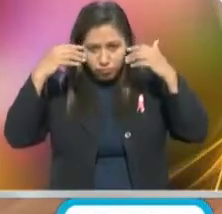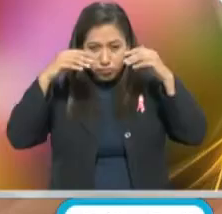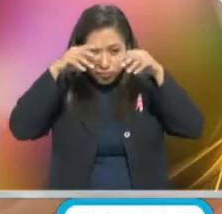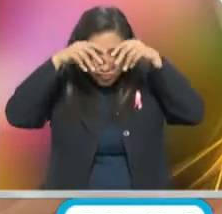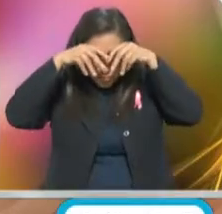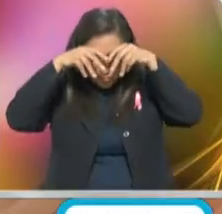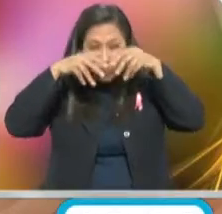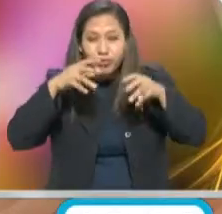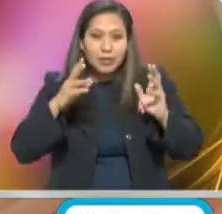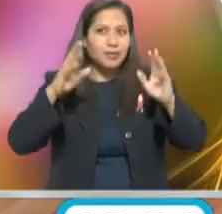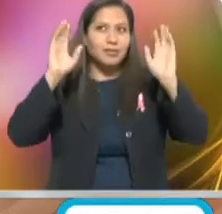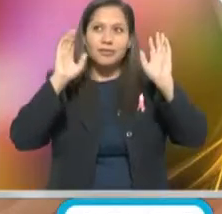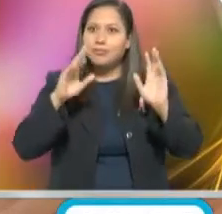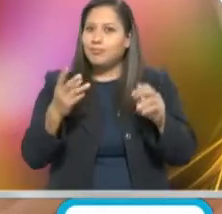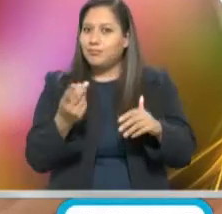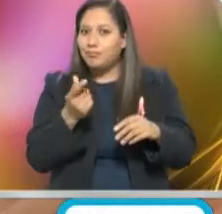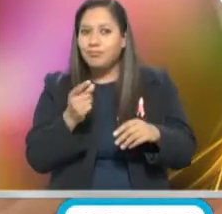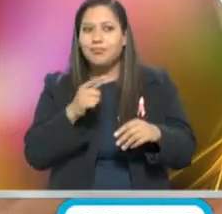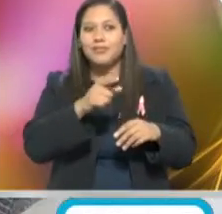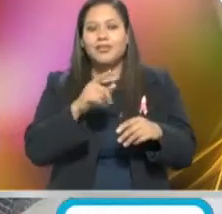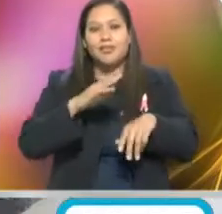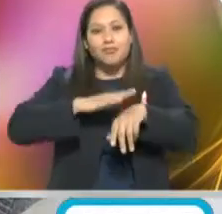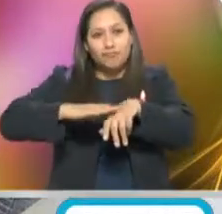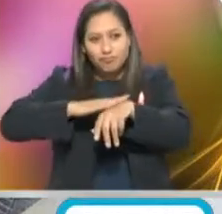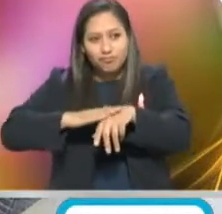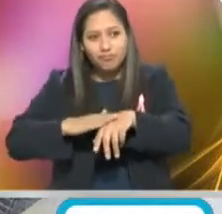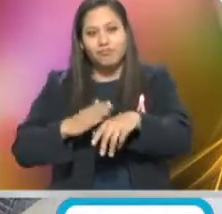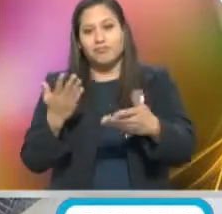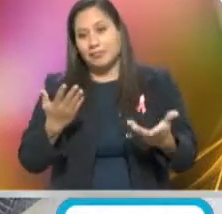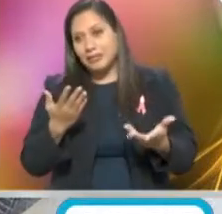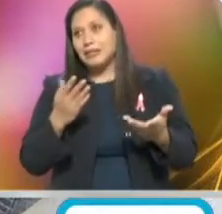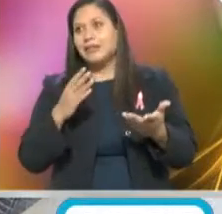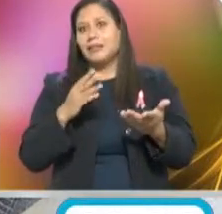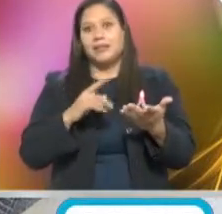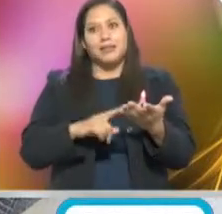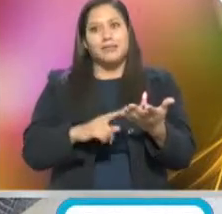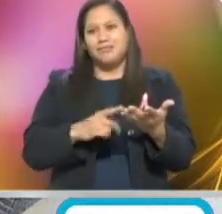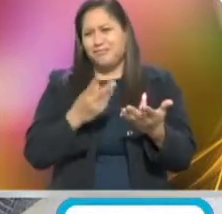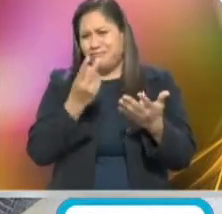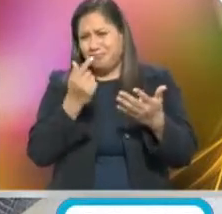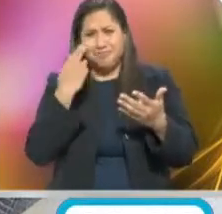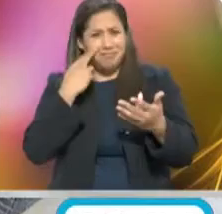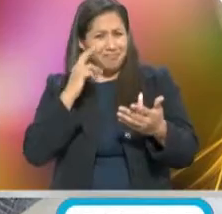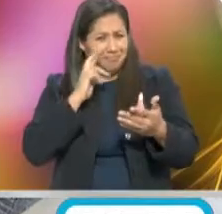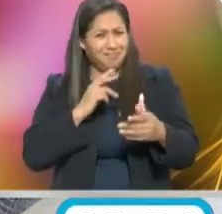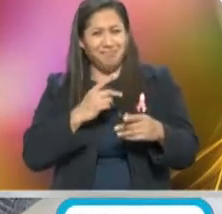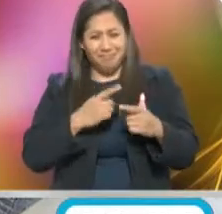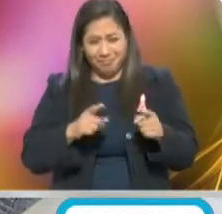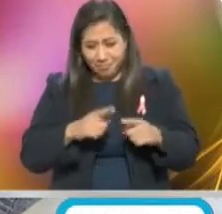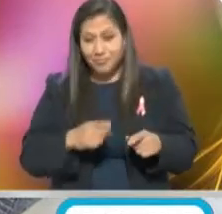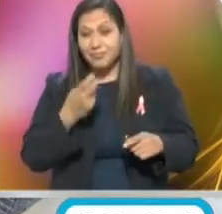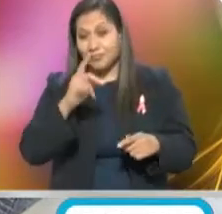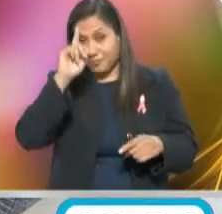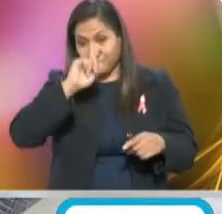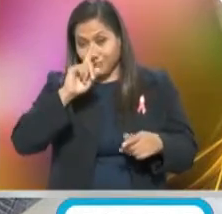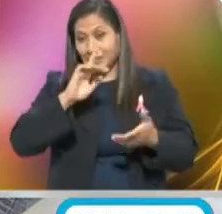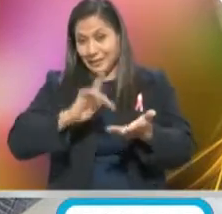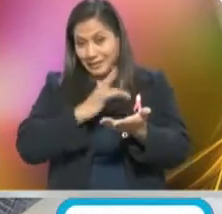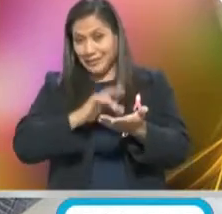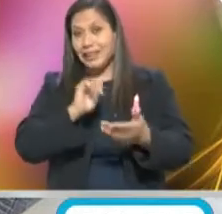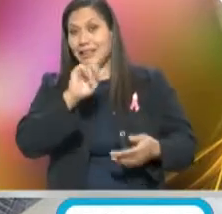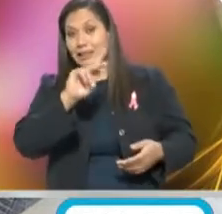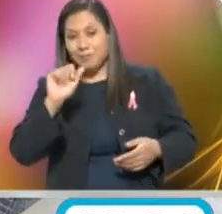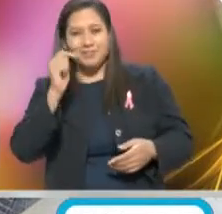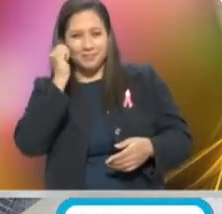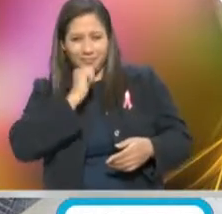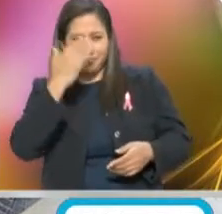chiquito, que un tepezcuincle que no Claro. tiene pelo. Claro. ¿no? Entonces, en este sentido, les vamos a recomendar una aplicación, como siempre en